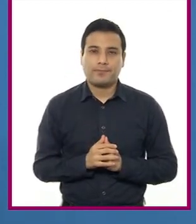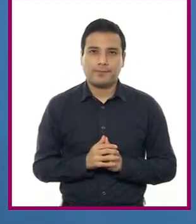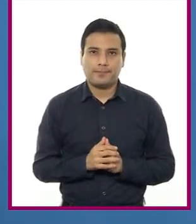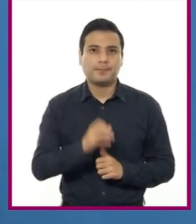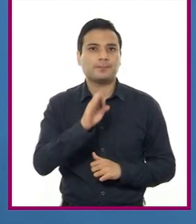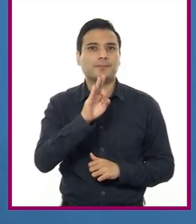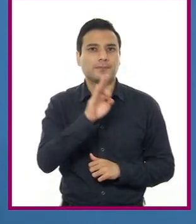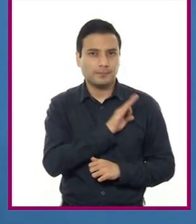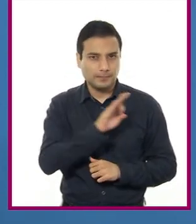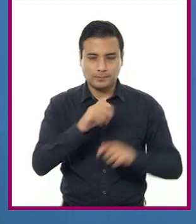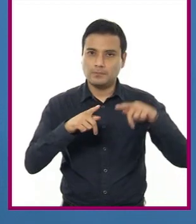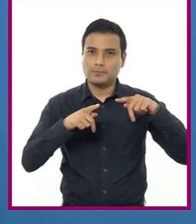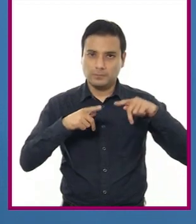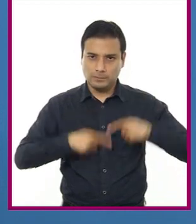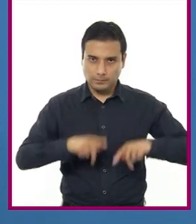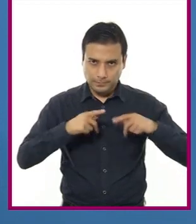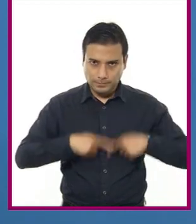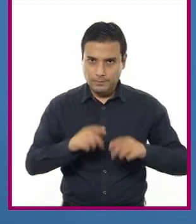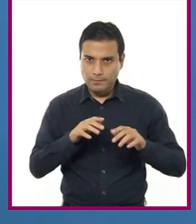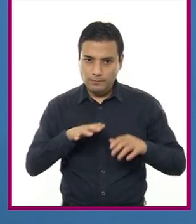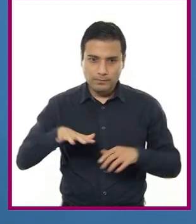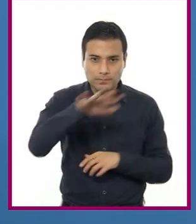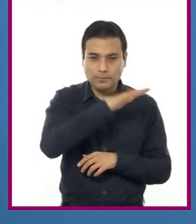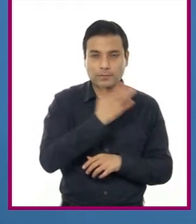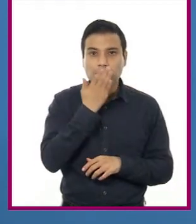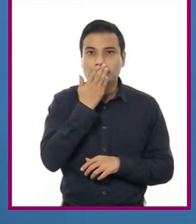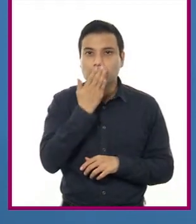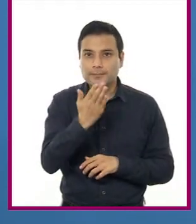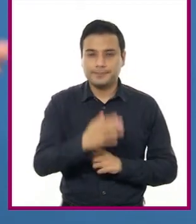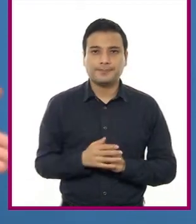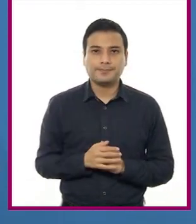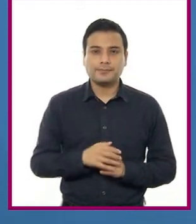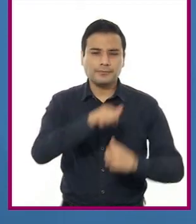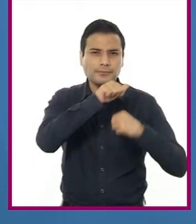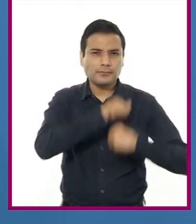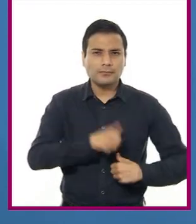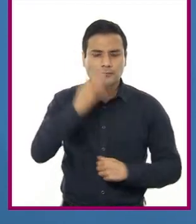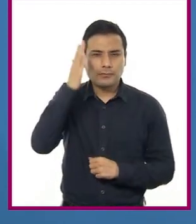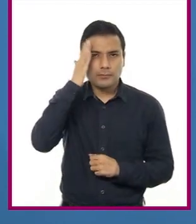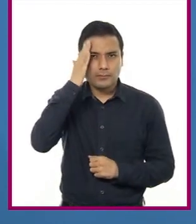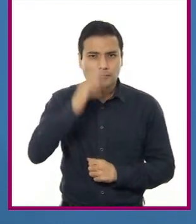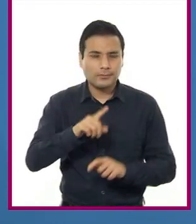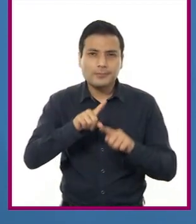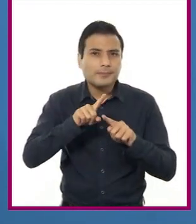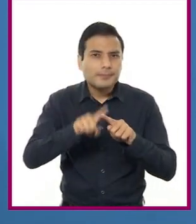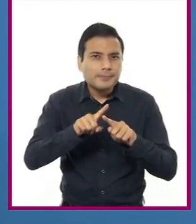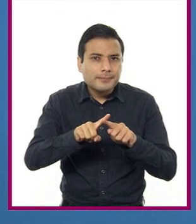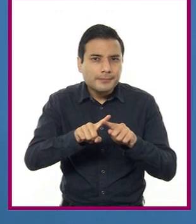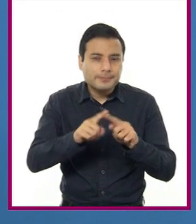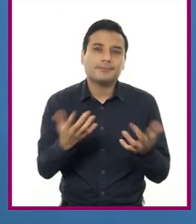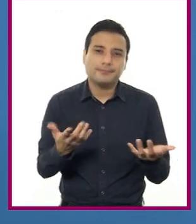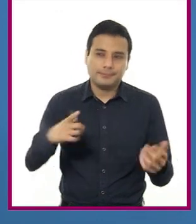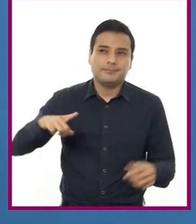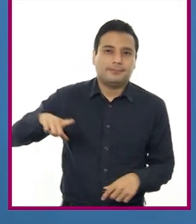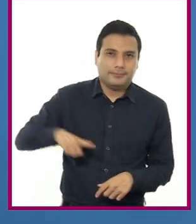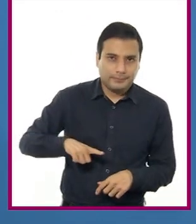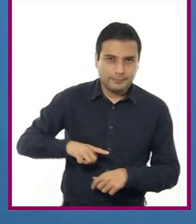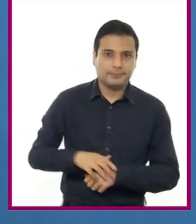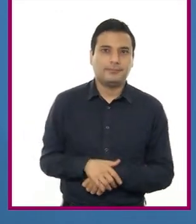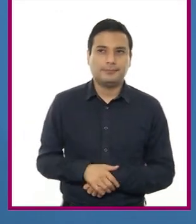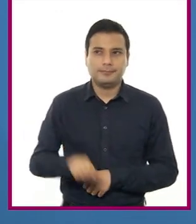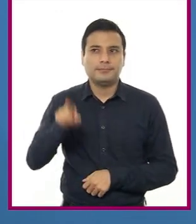de una sociedad democrática. La autoridad la ejercen entonces quienes gobiernan y administran